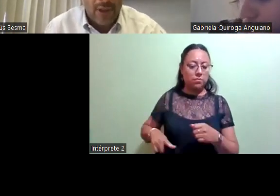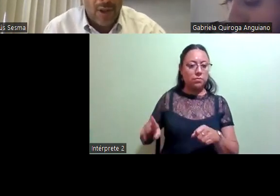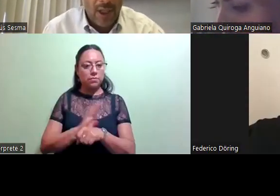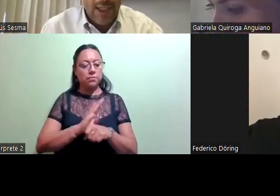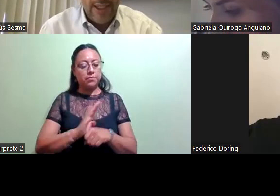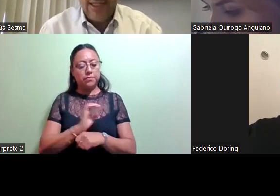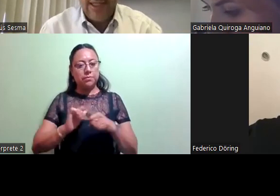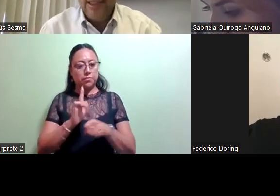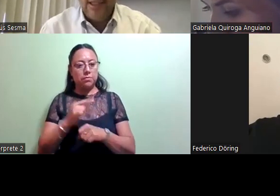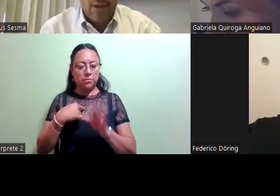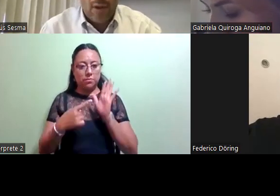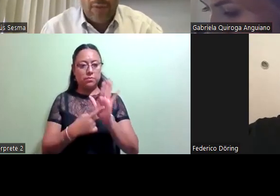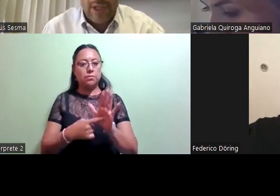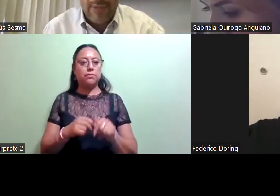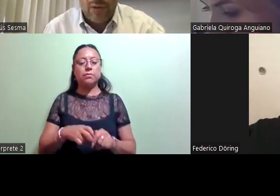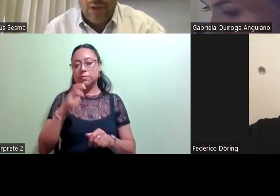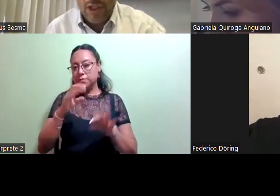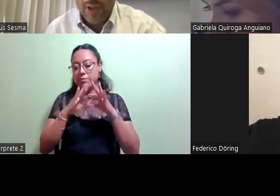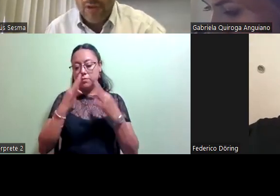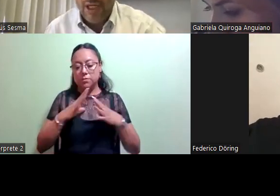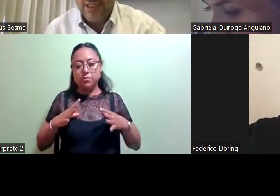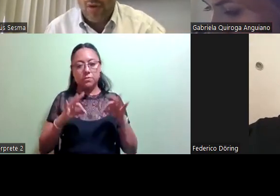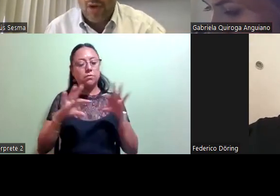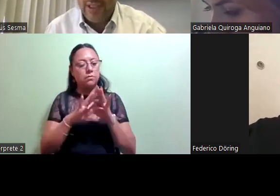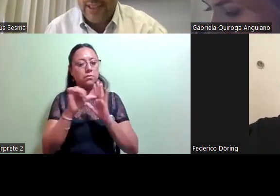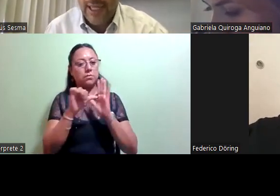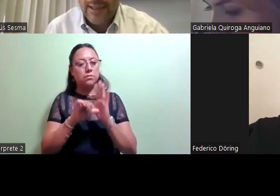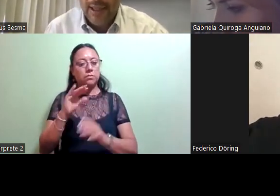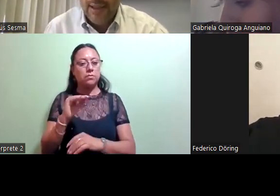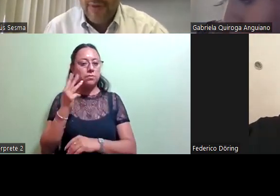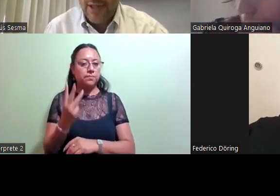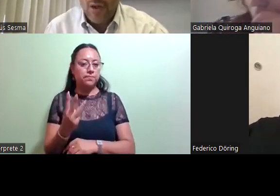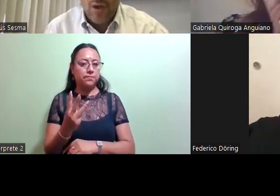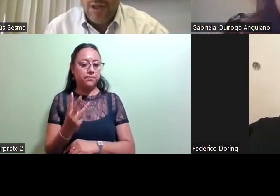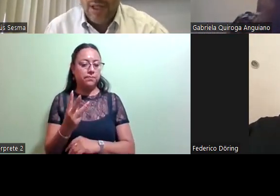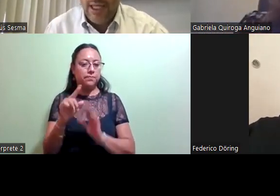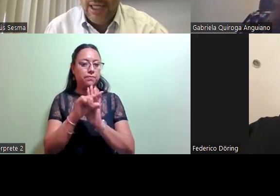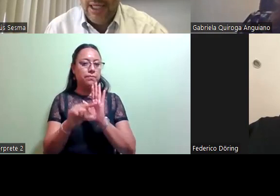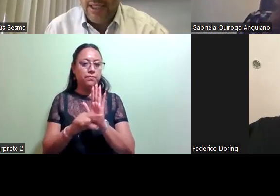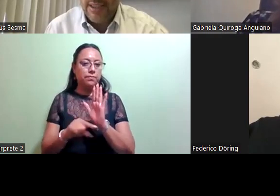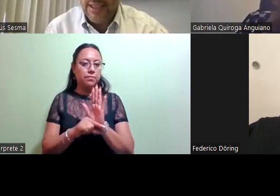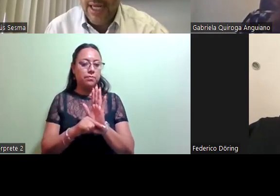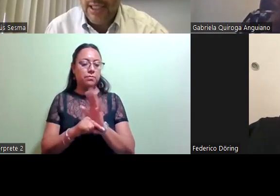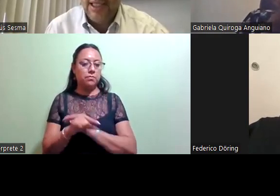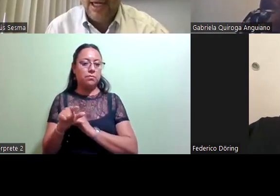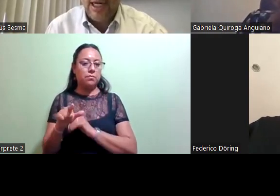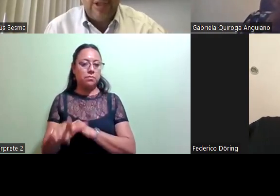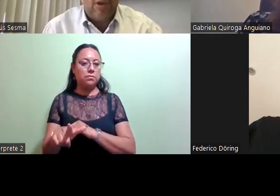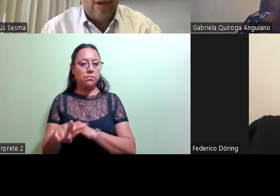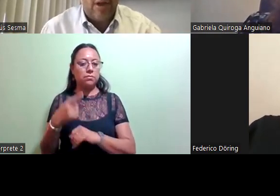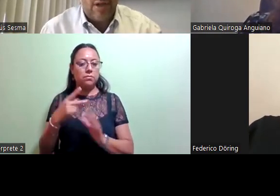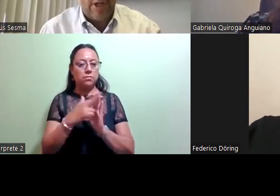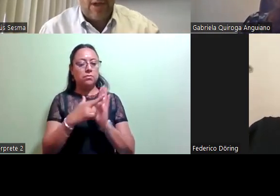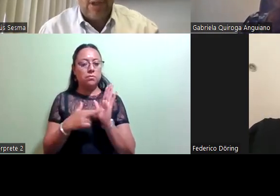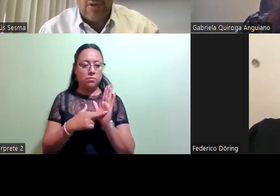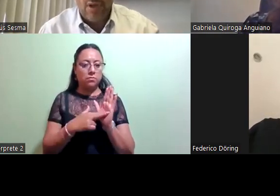por un servidor. En este sentido y con fundamento en lo dispuesto del artículo 93 fracción 17 del Reglamento